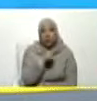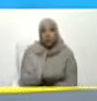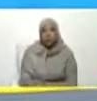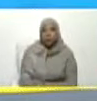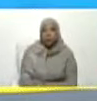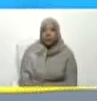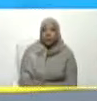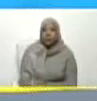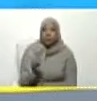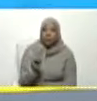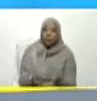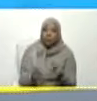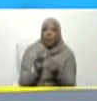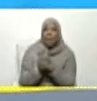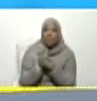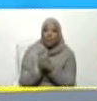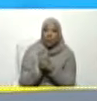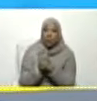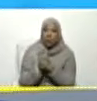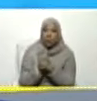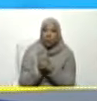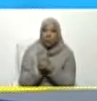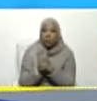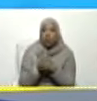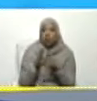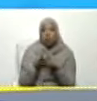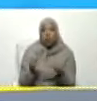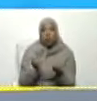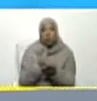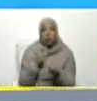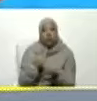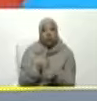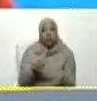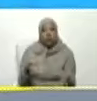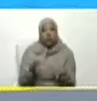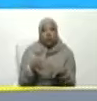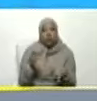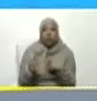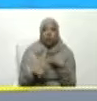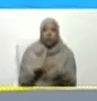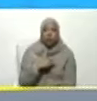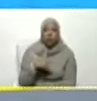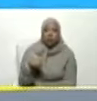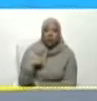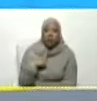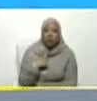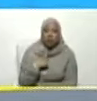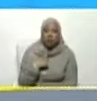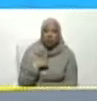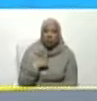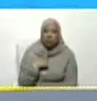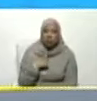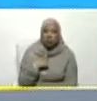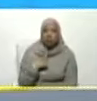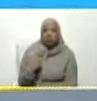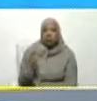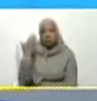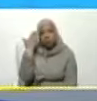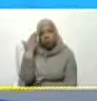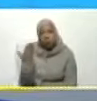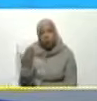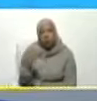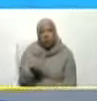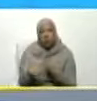Y a varios compañeros de todas las regiones. Igualmente, quiero saludar